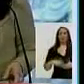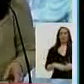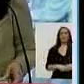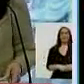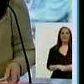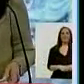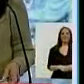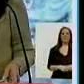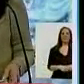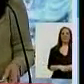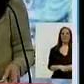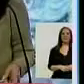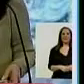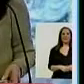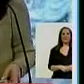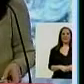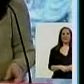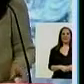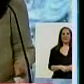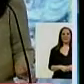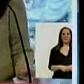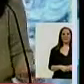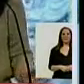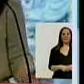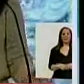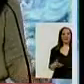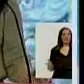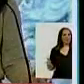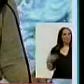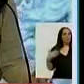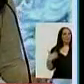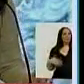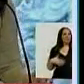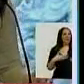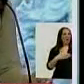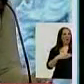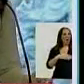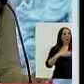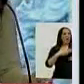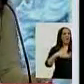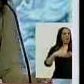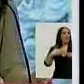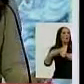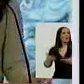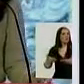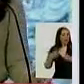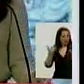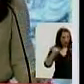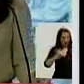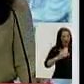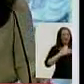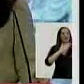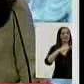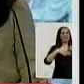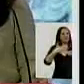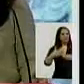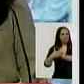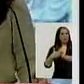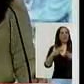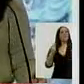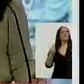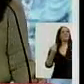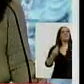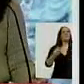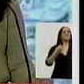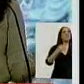De mucho respeto, de hecho yo... Debe haber sido muy duro para ella también eso, ¿no? Digo, pensar que... La amante vos sos marido. La amante sí, pero... del marido, que de